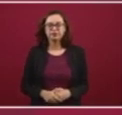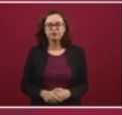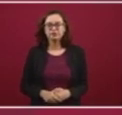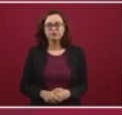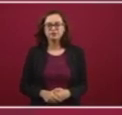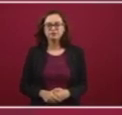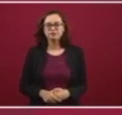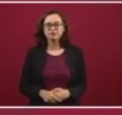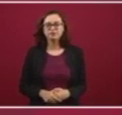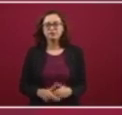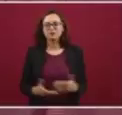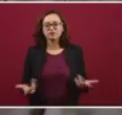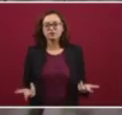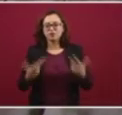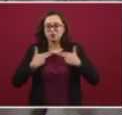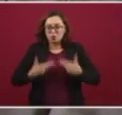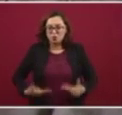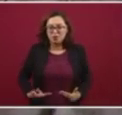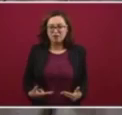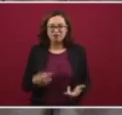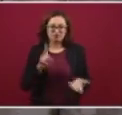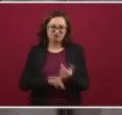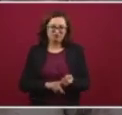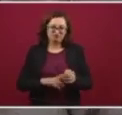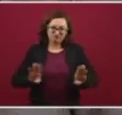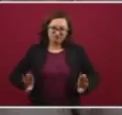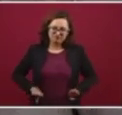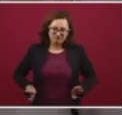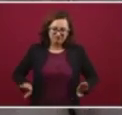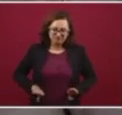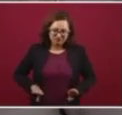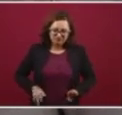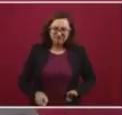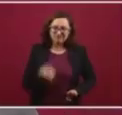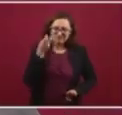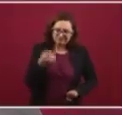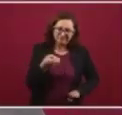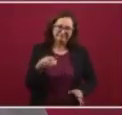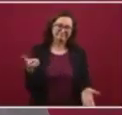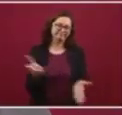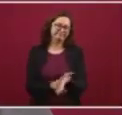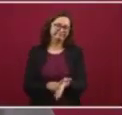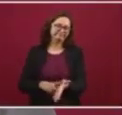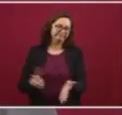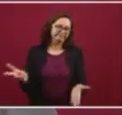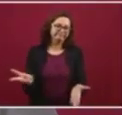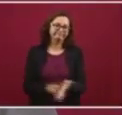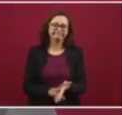El ser humano vale por sus principios, por sus valores.